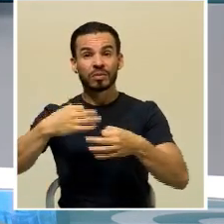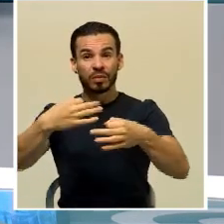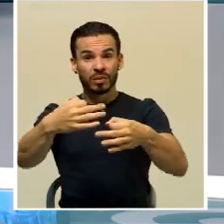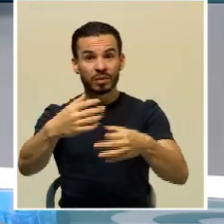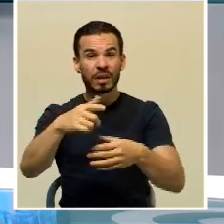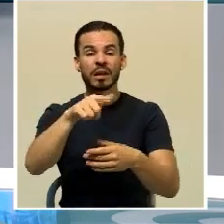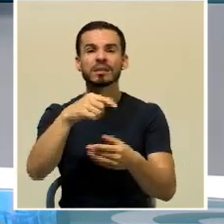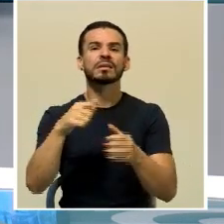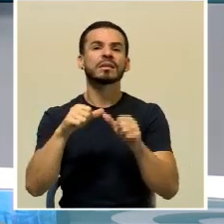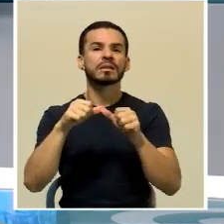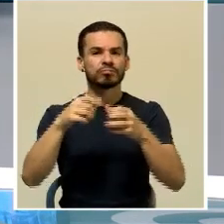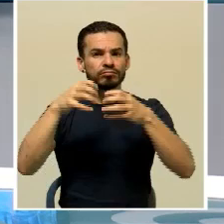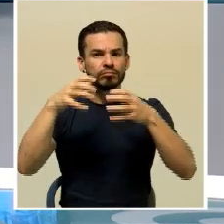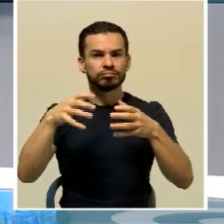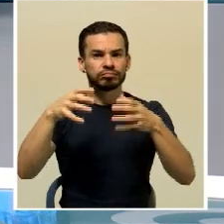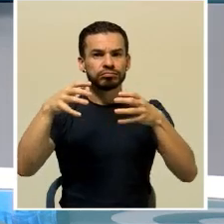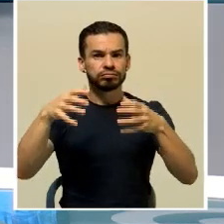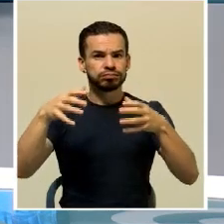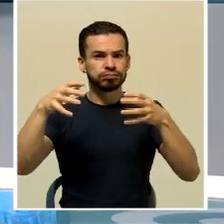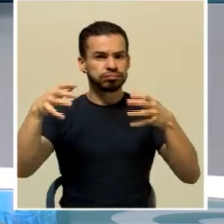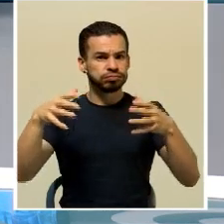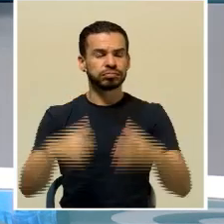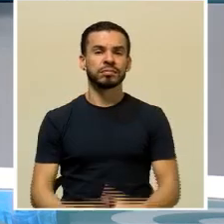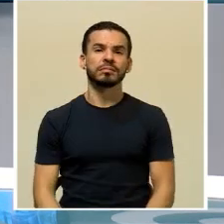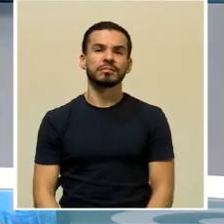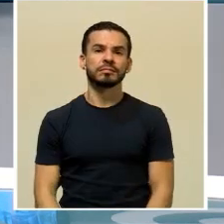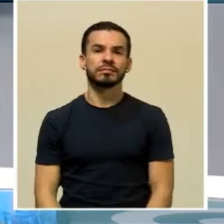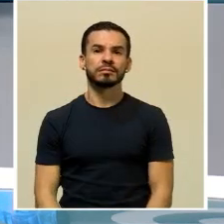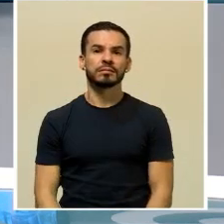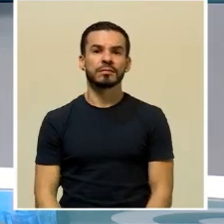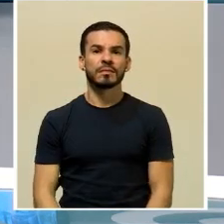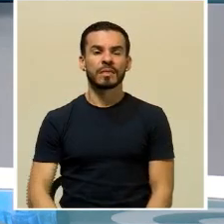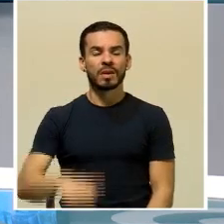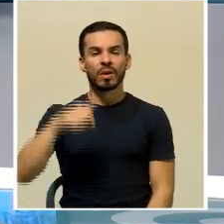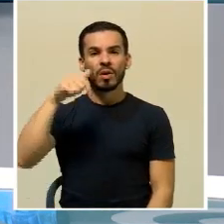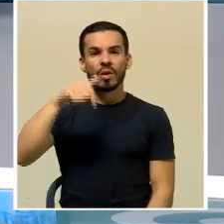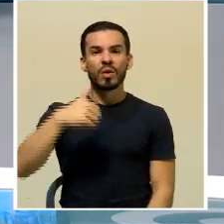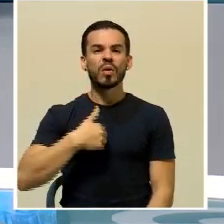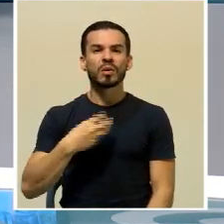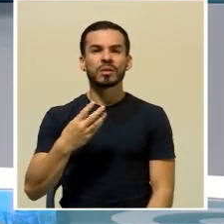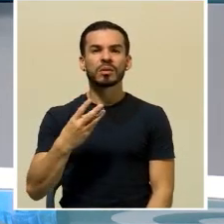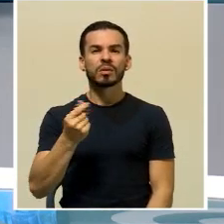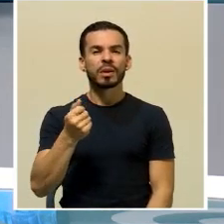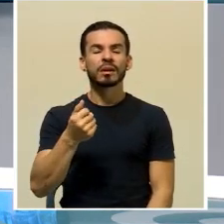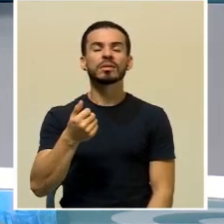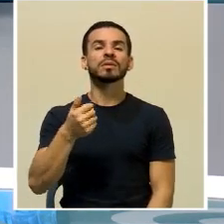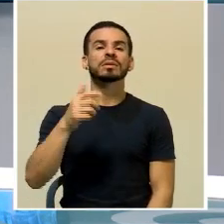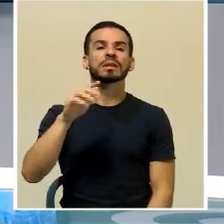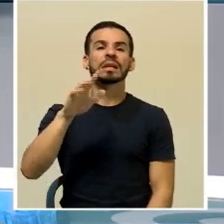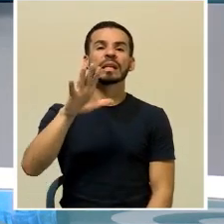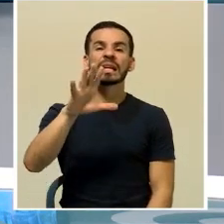diario continúan creciendo. Hoy se registran